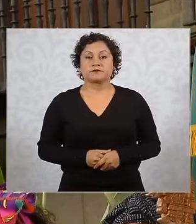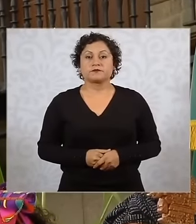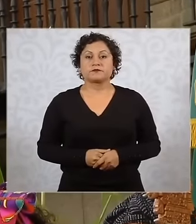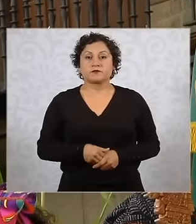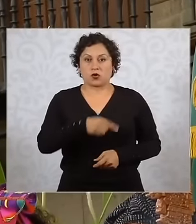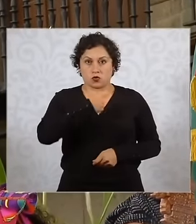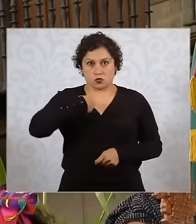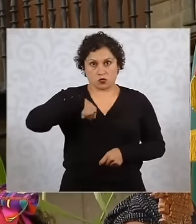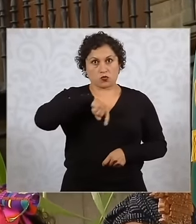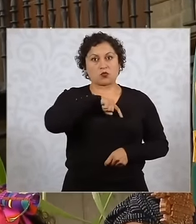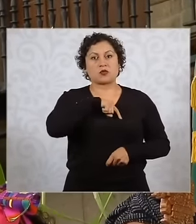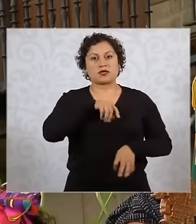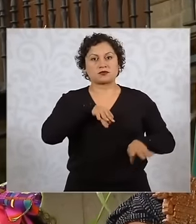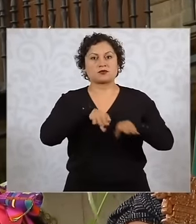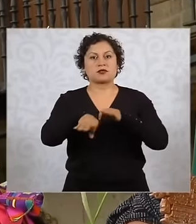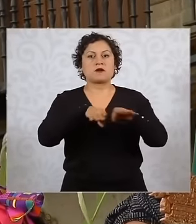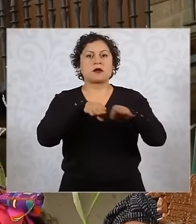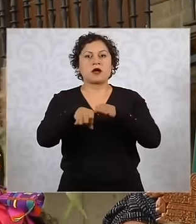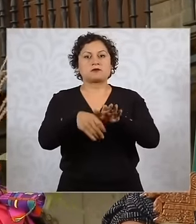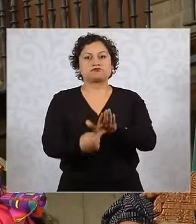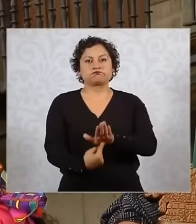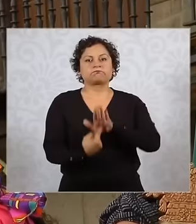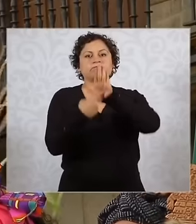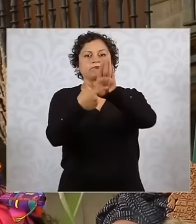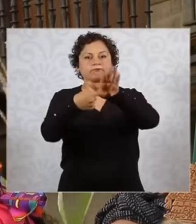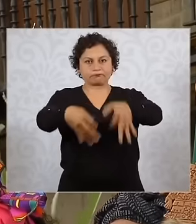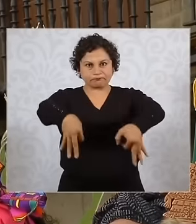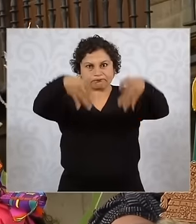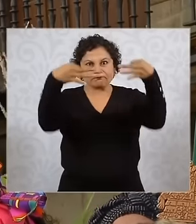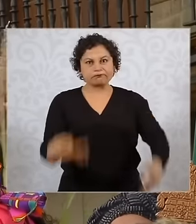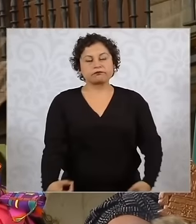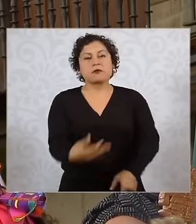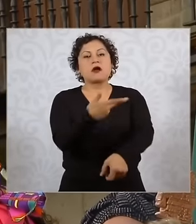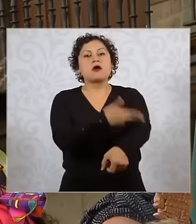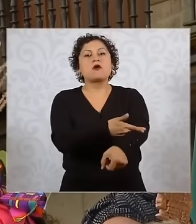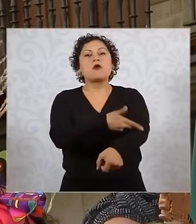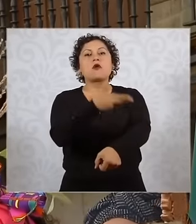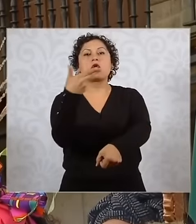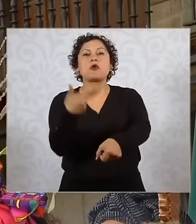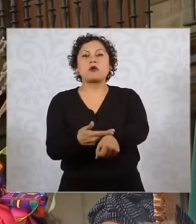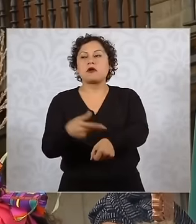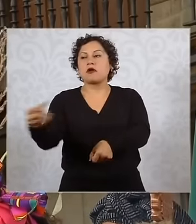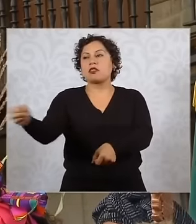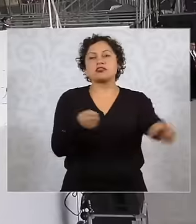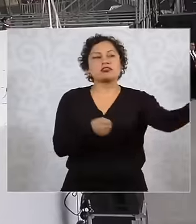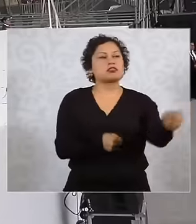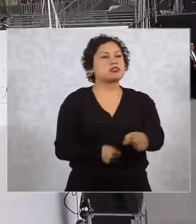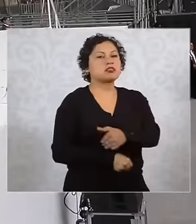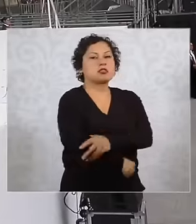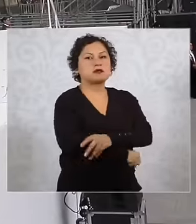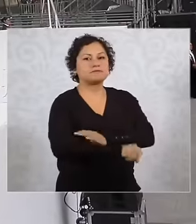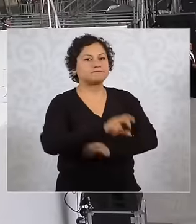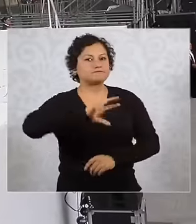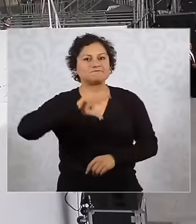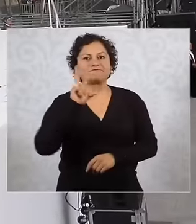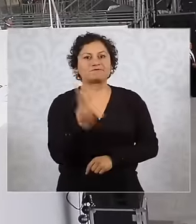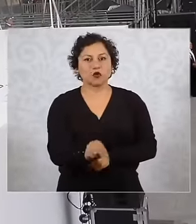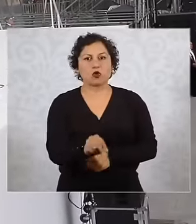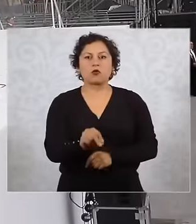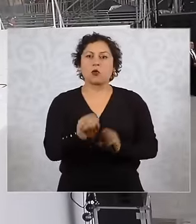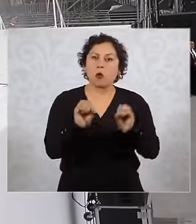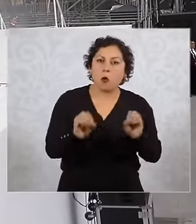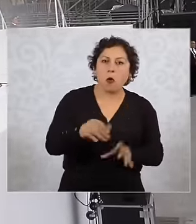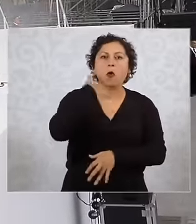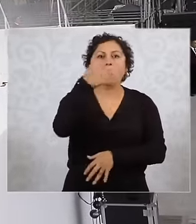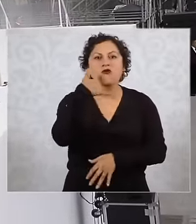Encabezaremos un gobierno honesto, honrado, sin influyentismos ni nepotismos, corrupción